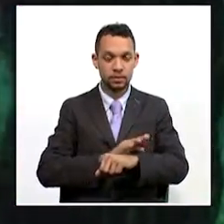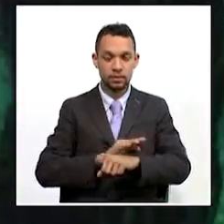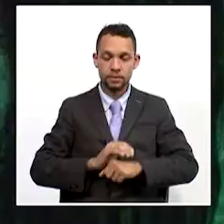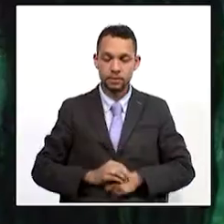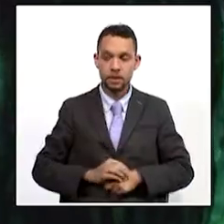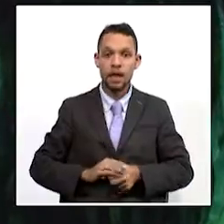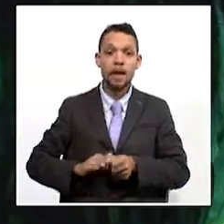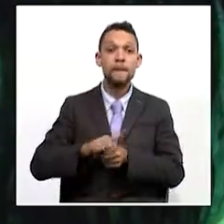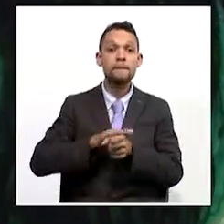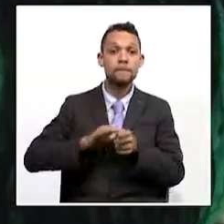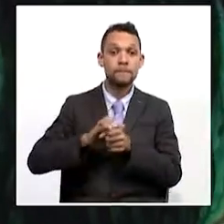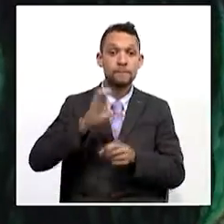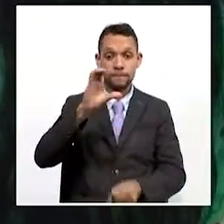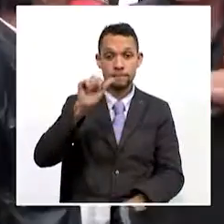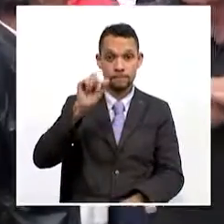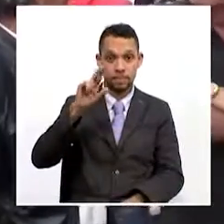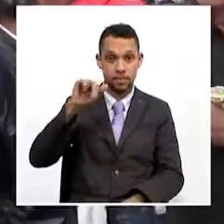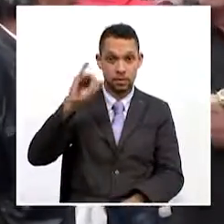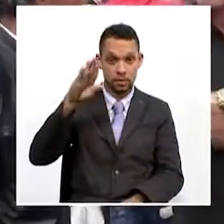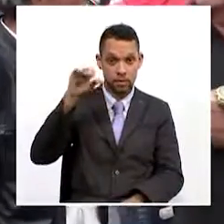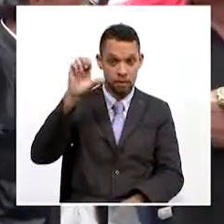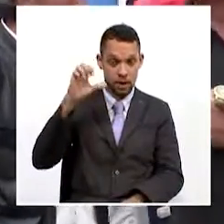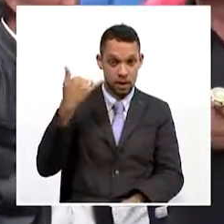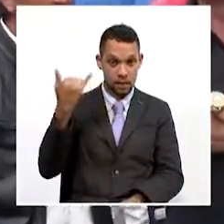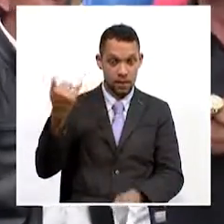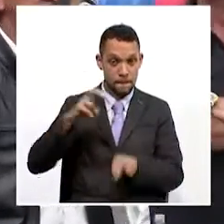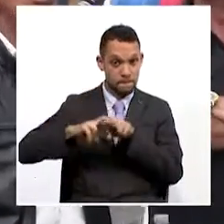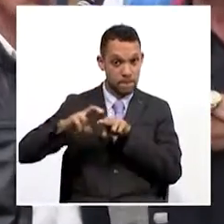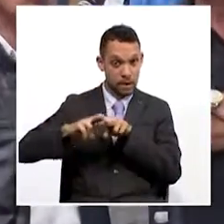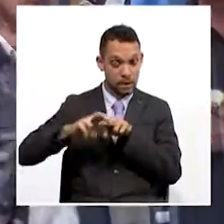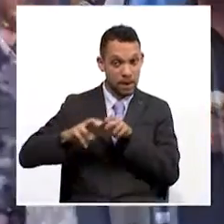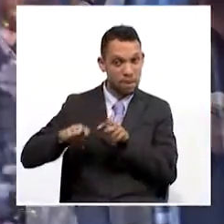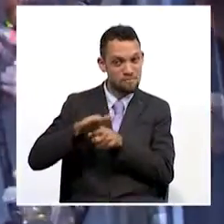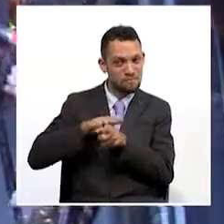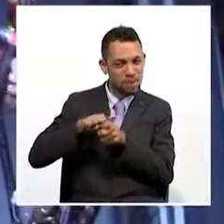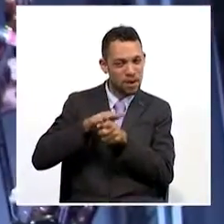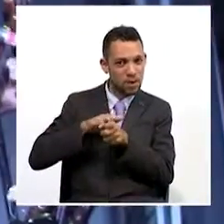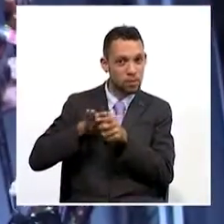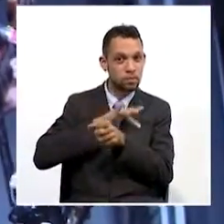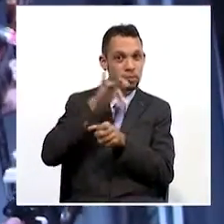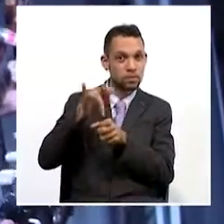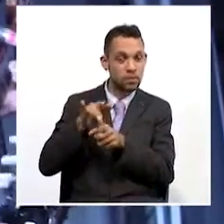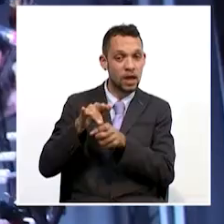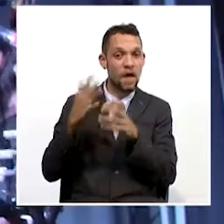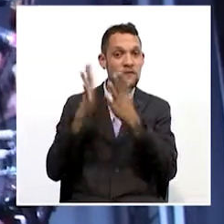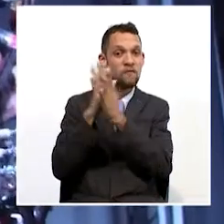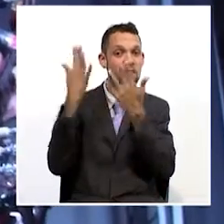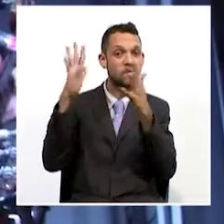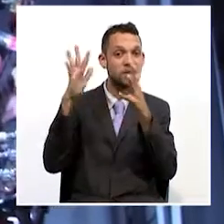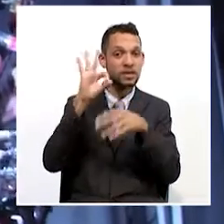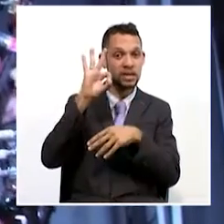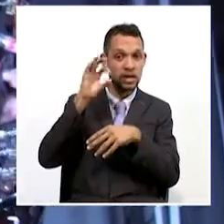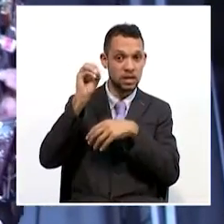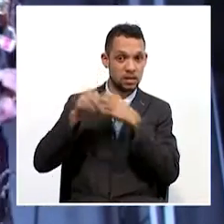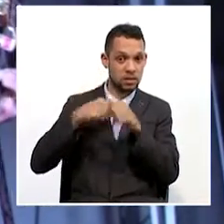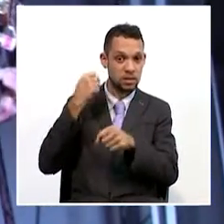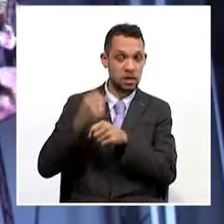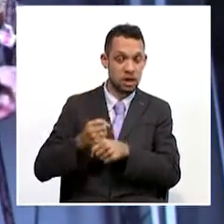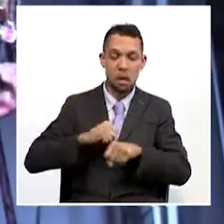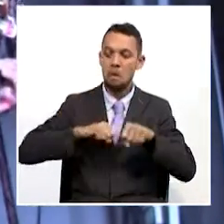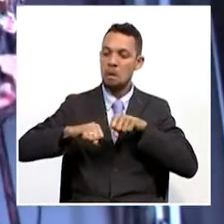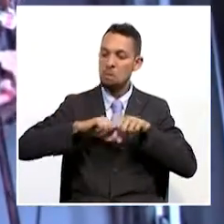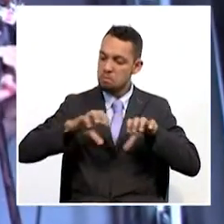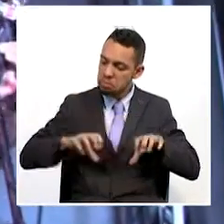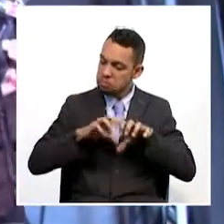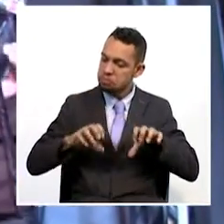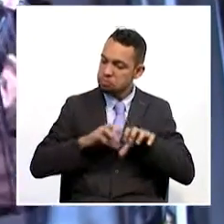El barrio El Caribe, ubicado en la Ciudadela del Norte de la ciudad de Manizales, celebró su cumpleaños número 30 con diversas actividades